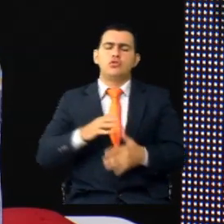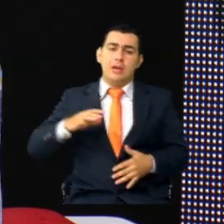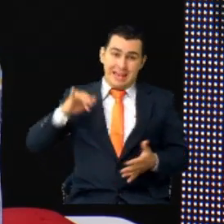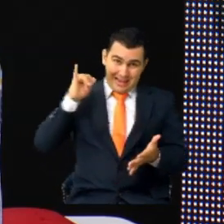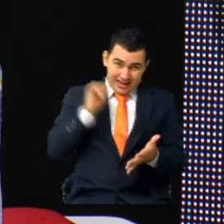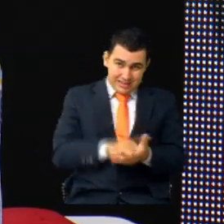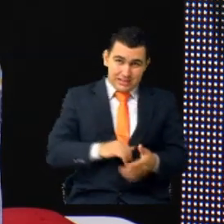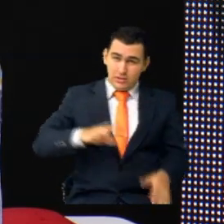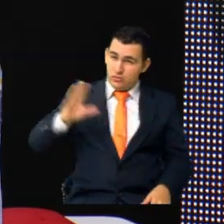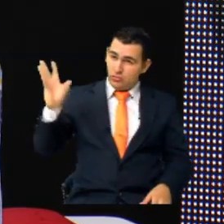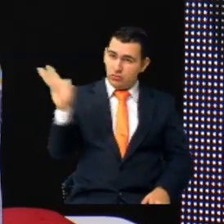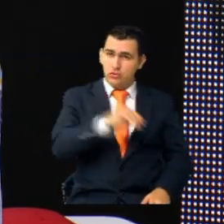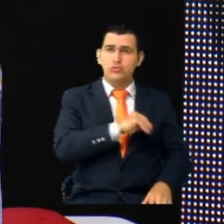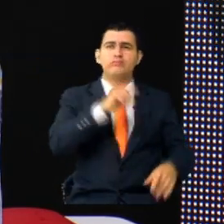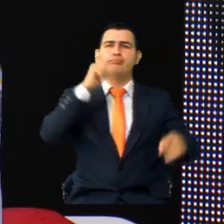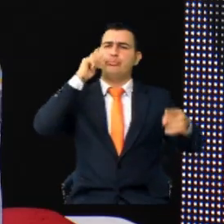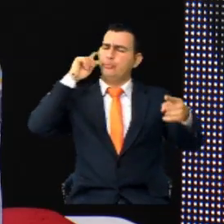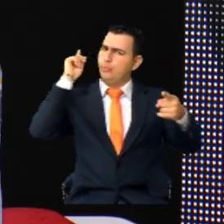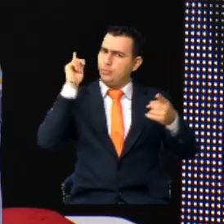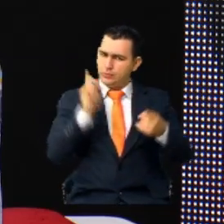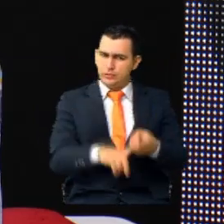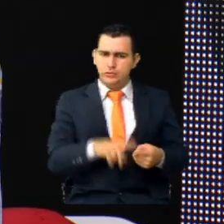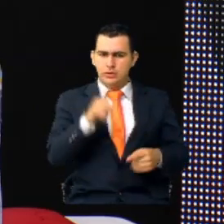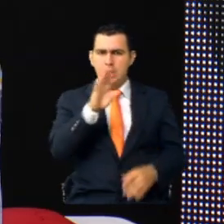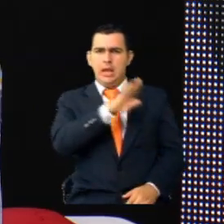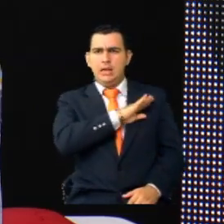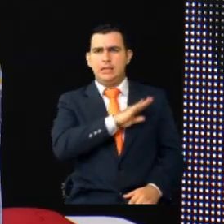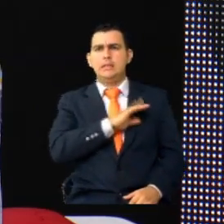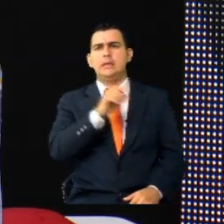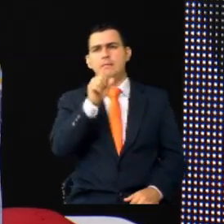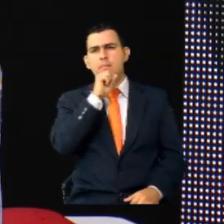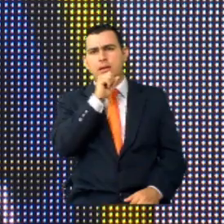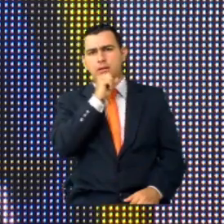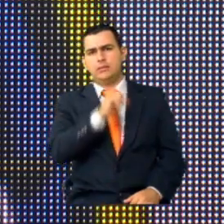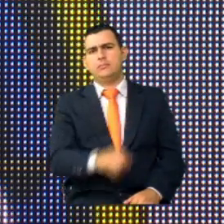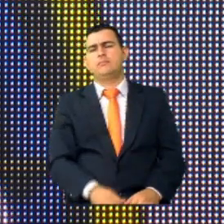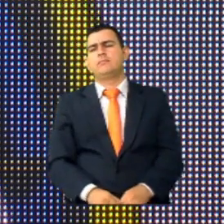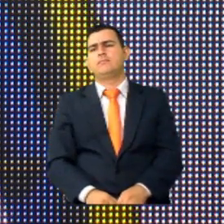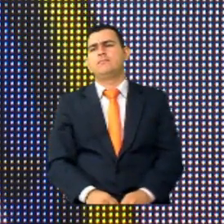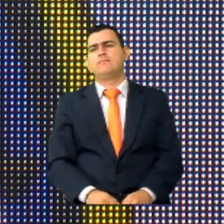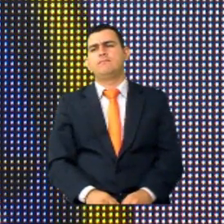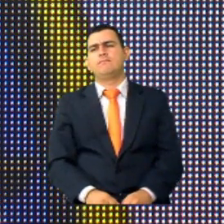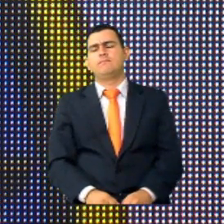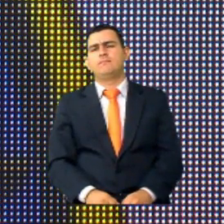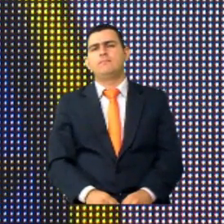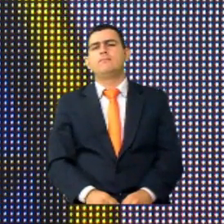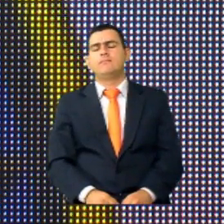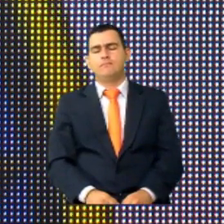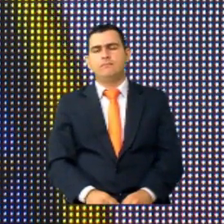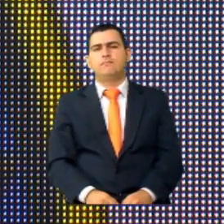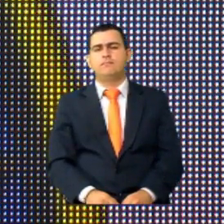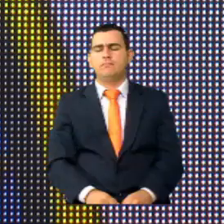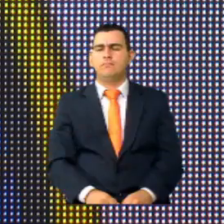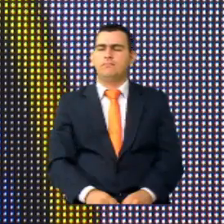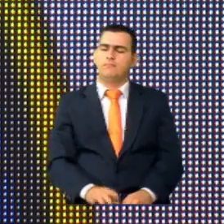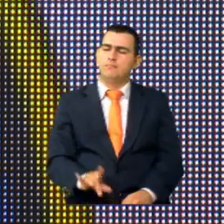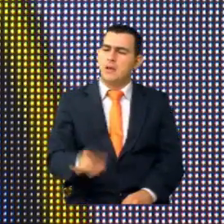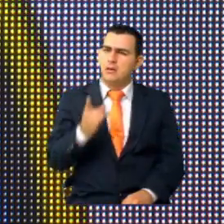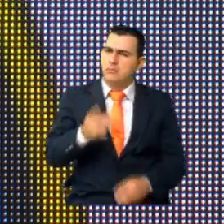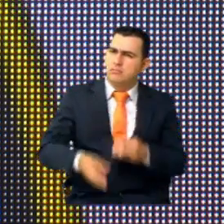el propósito de la alcaldía de Darío Alcalde. Luis Alberto, es tiempo para la contrapregunta.